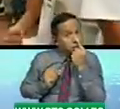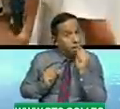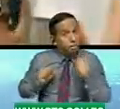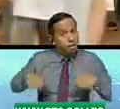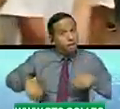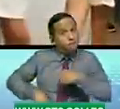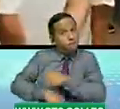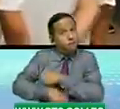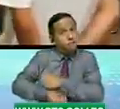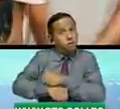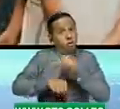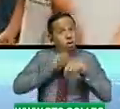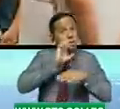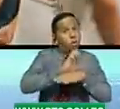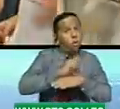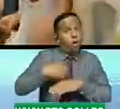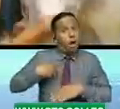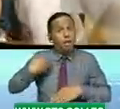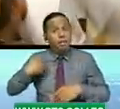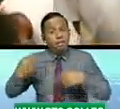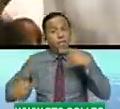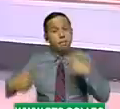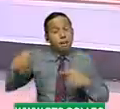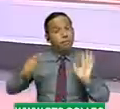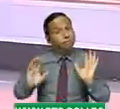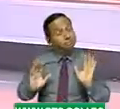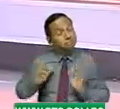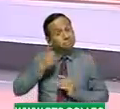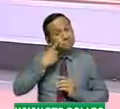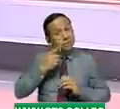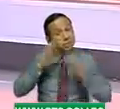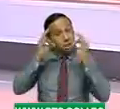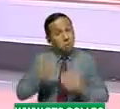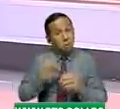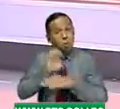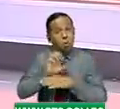seguramente la Tri se llevará ese triunfo. Regresamos con más noticias a Estudios Centrales. Analia, adelante.